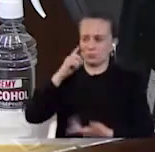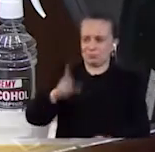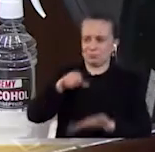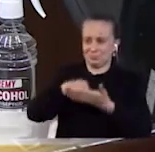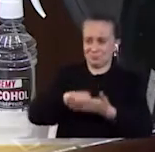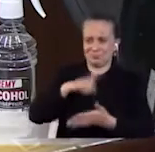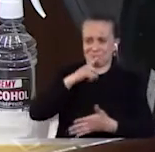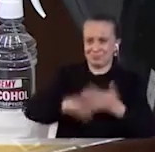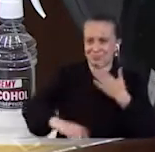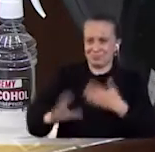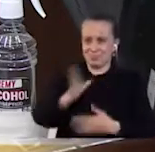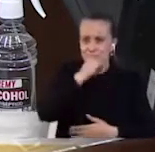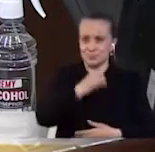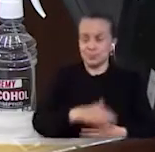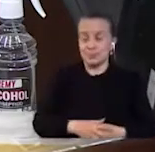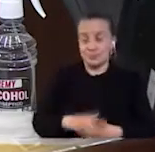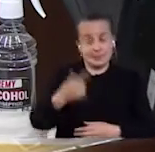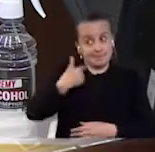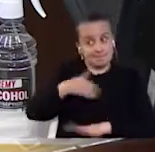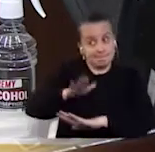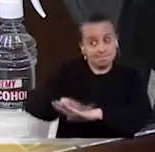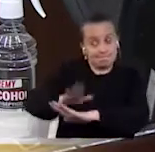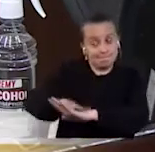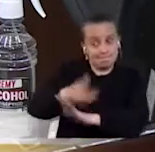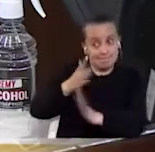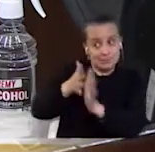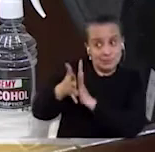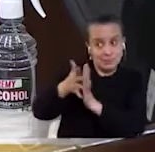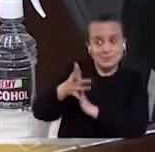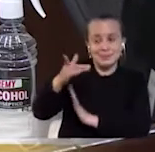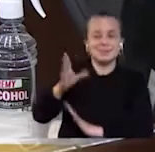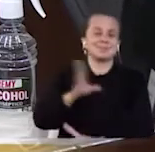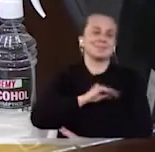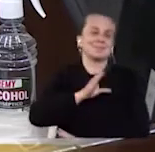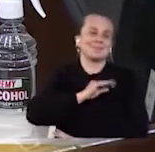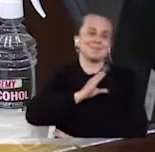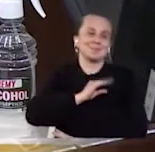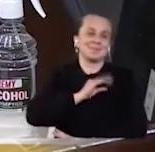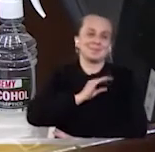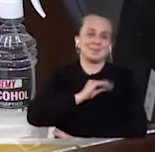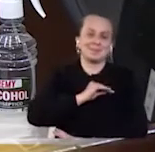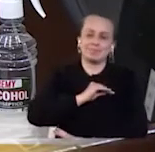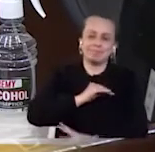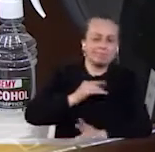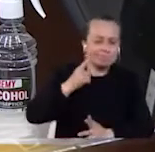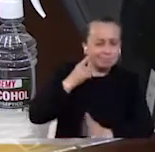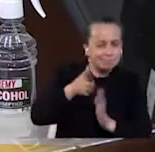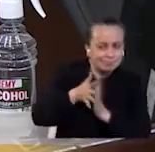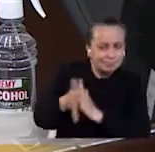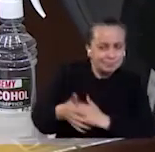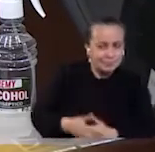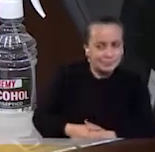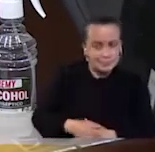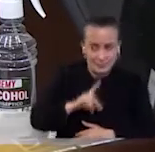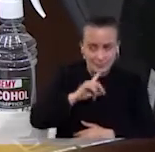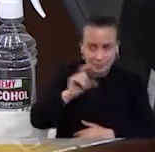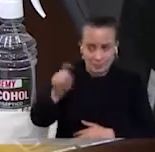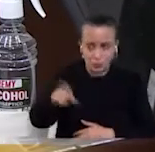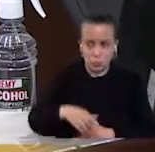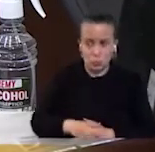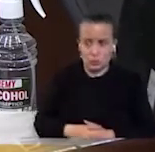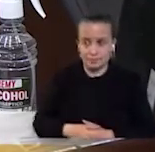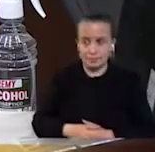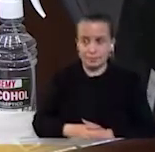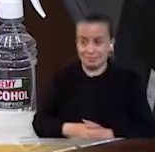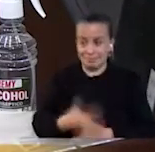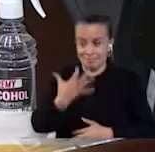ilusión. Yo le comparto su alegría, pero pregunto, si eso es